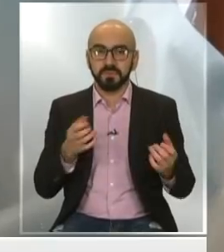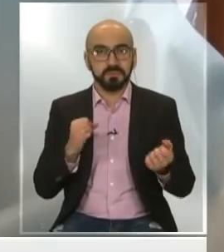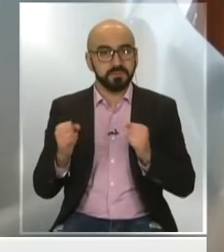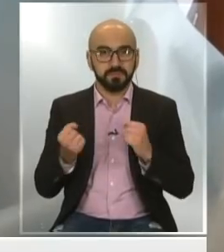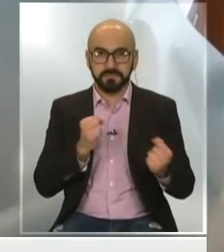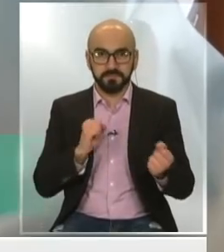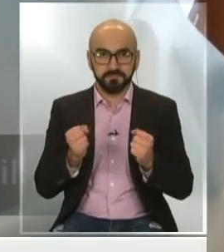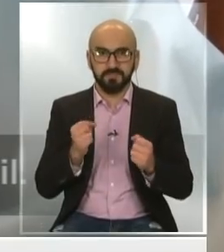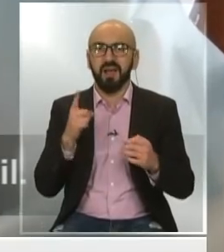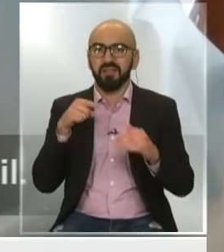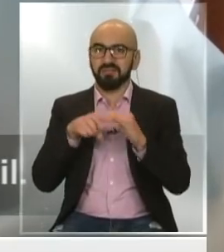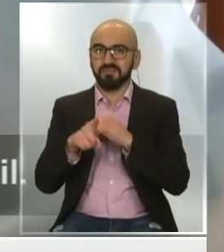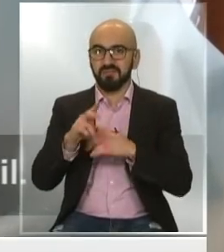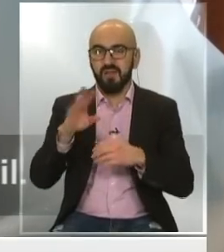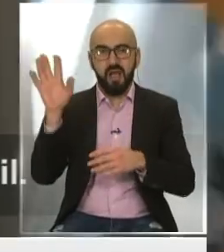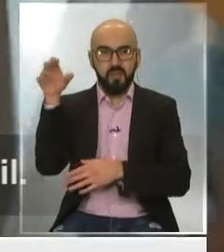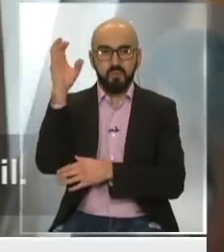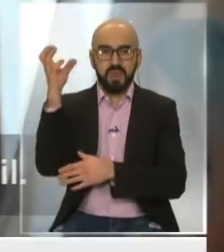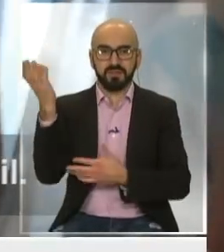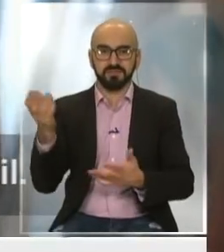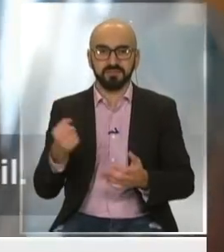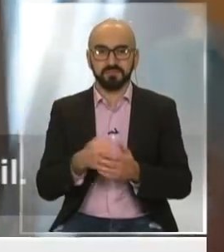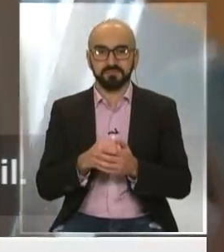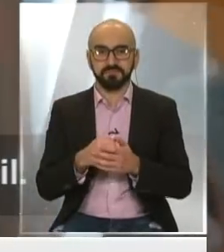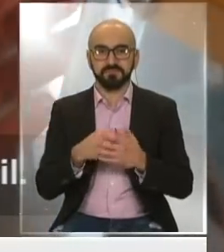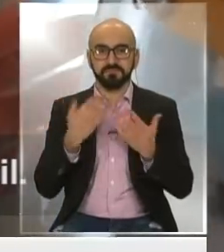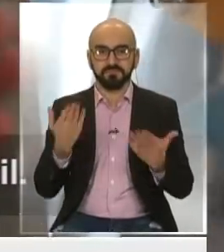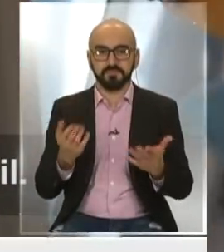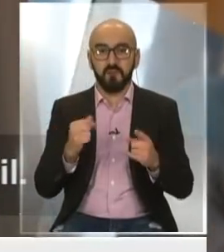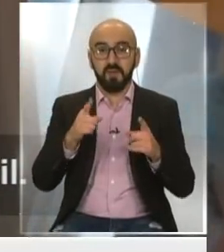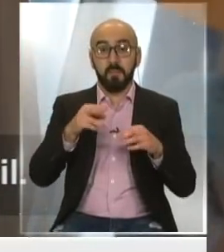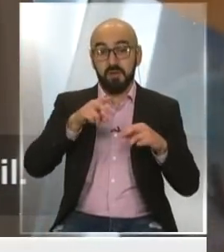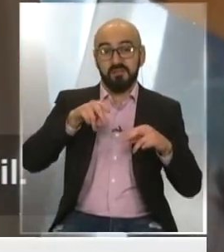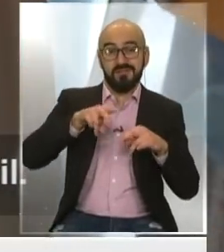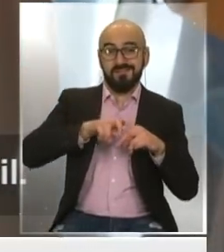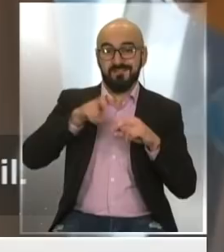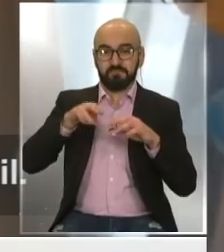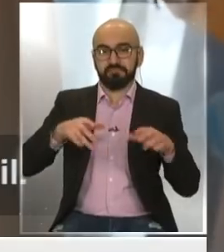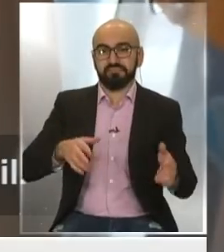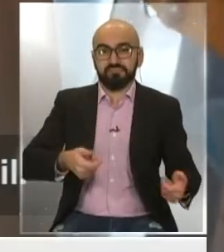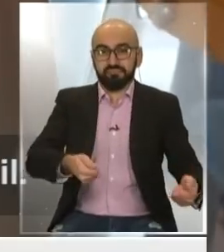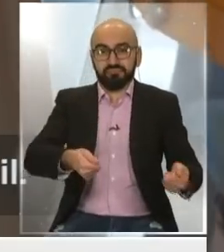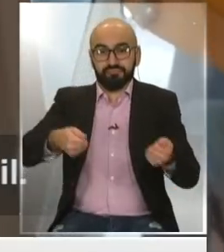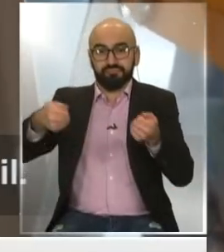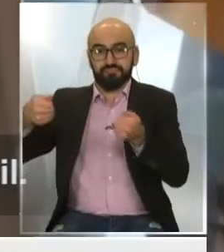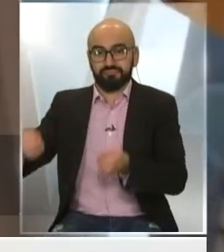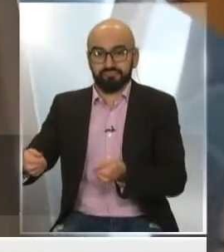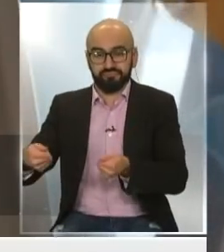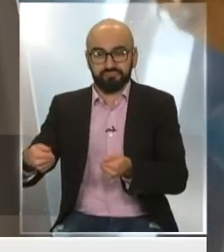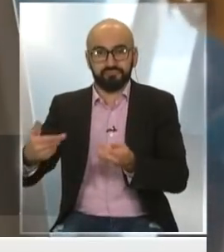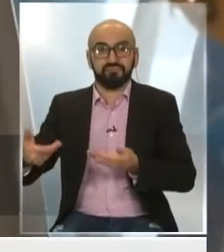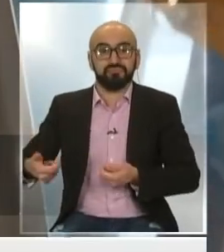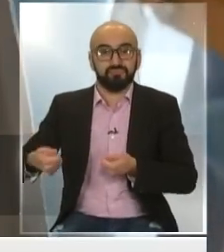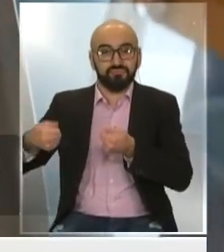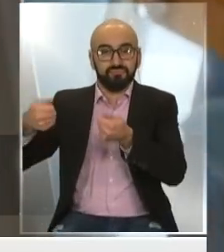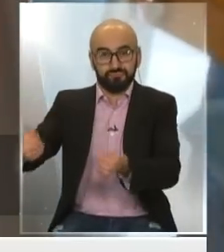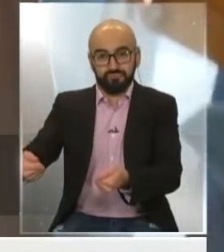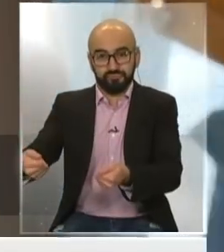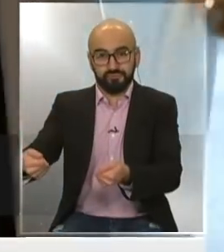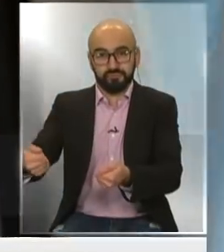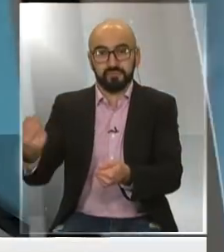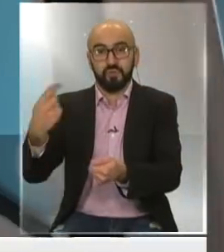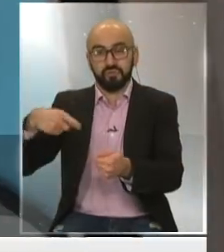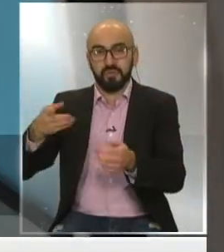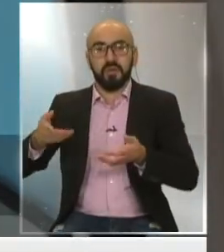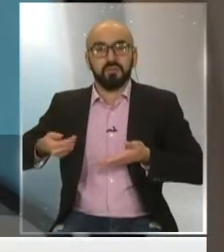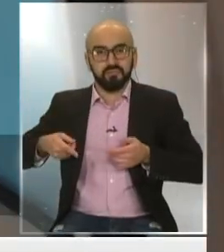ambulancia. Vamos a bajar al paciente, lo vamos a conectar a la red portátil y lo vamos a pasar por el